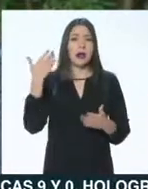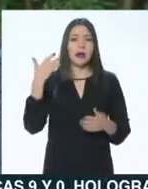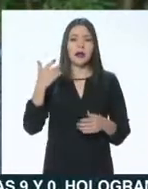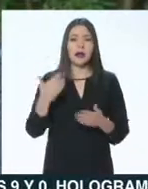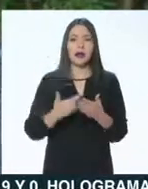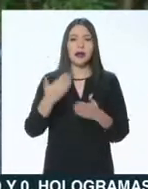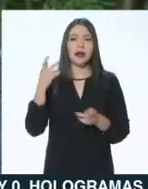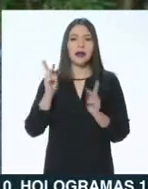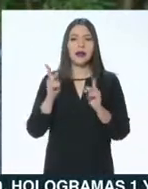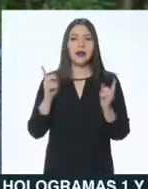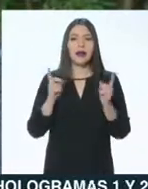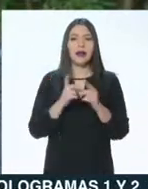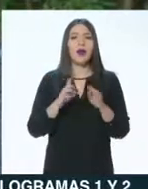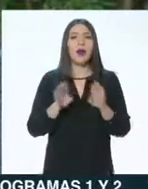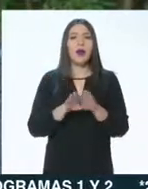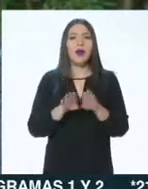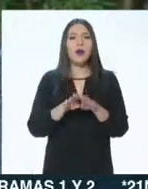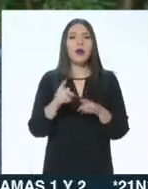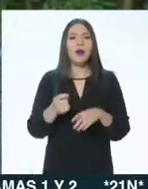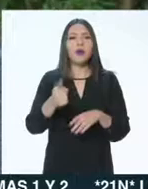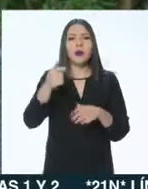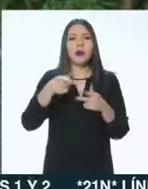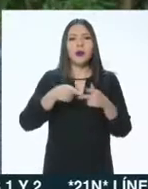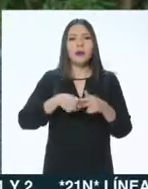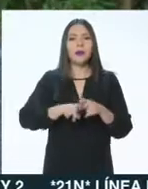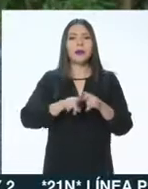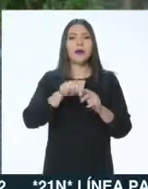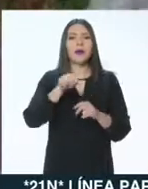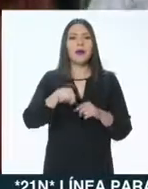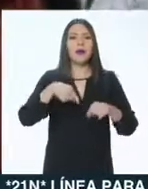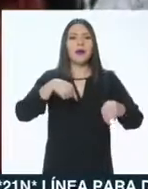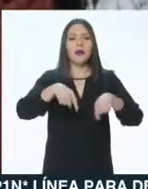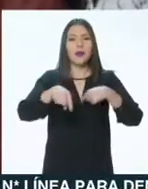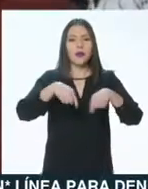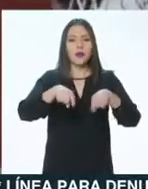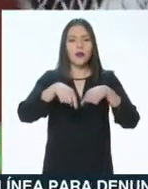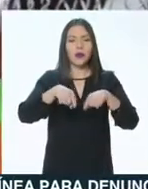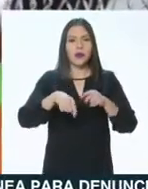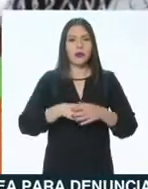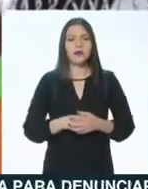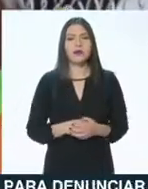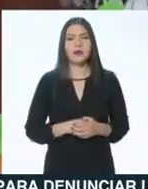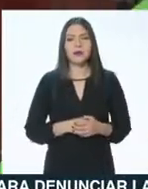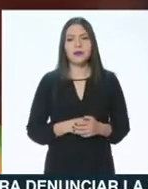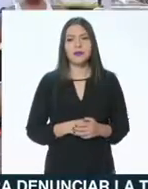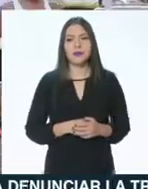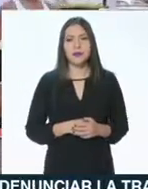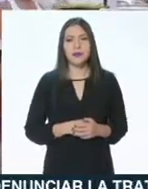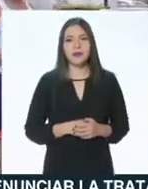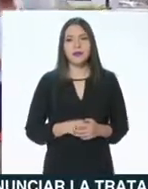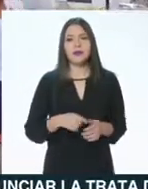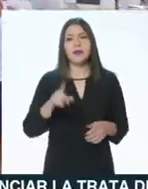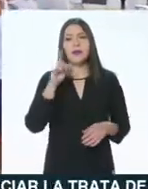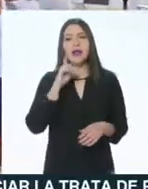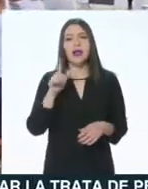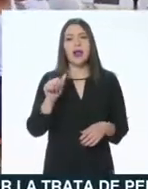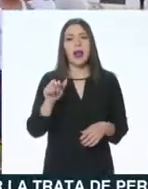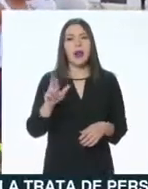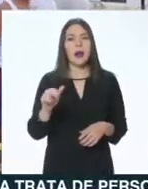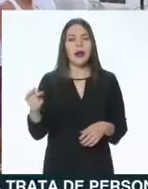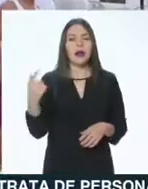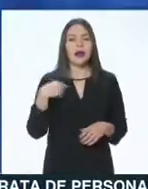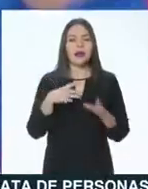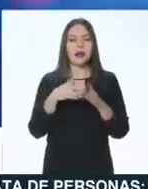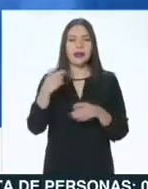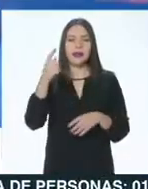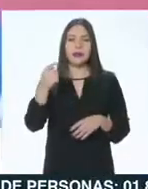justo platicaba con Laura de cómo nació esto del fútbol gay, como le llaman. Y me contaba Laura, porque ella fue de las